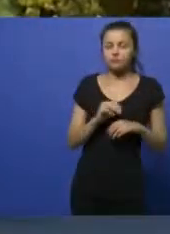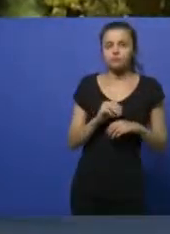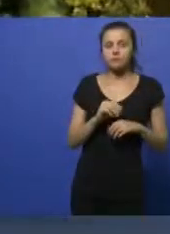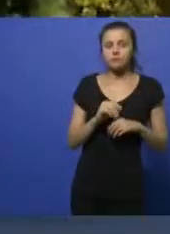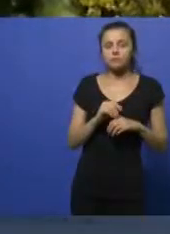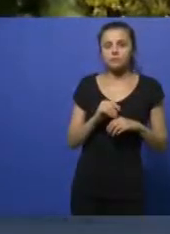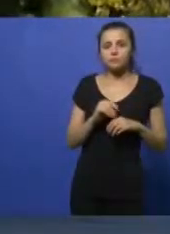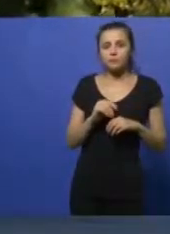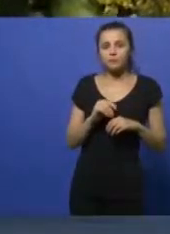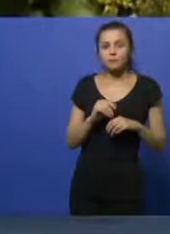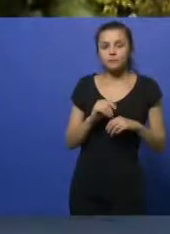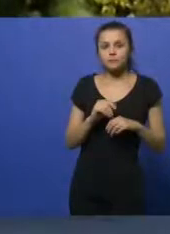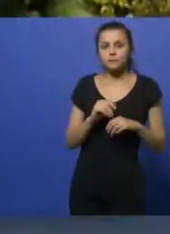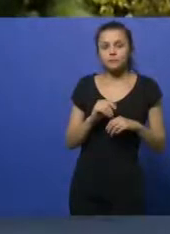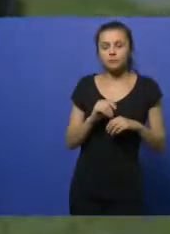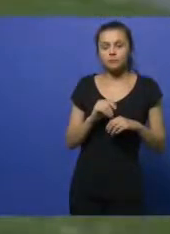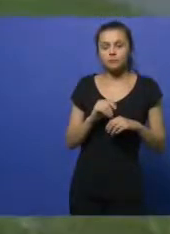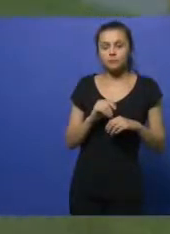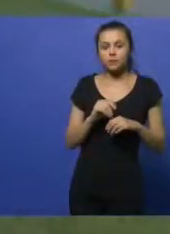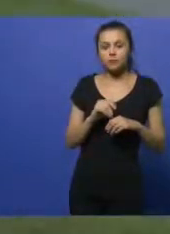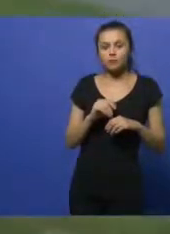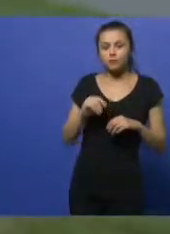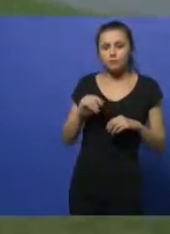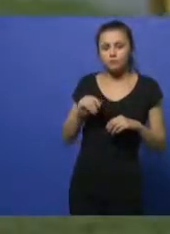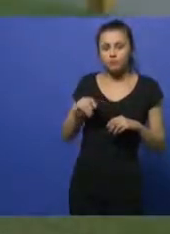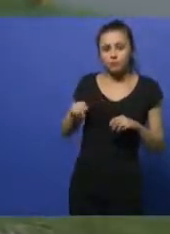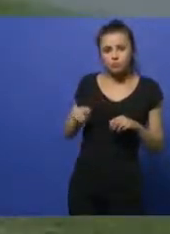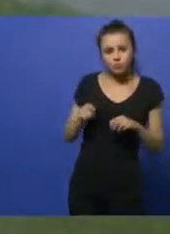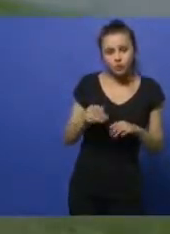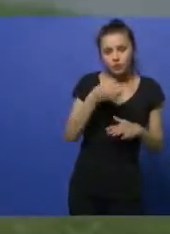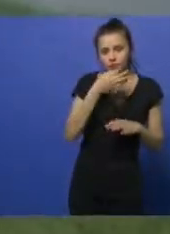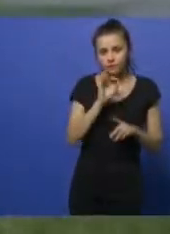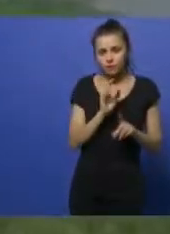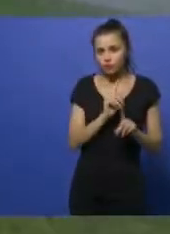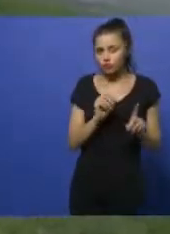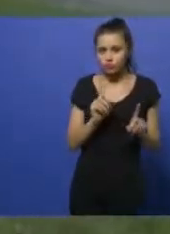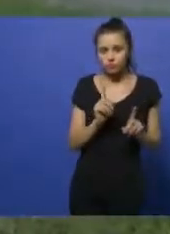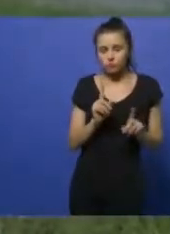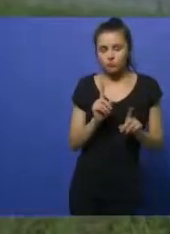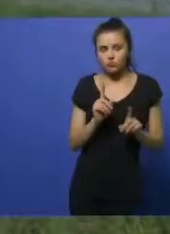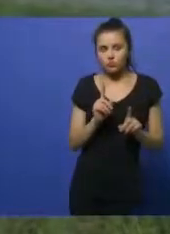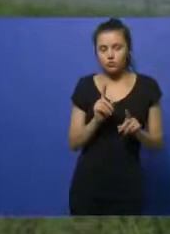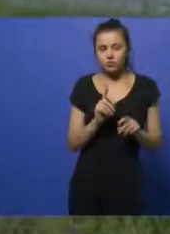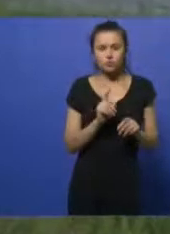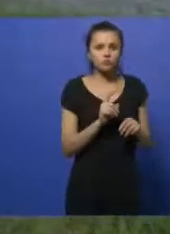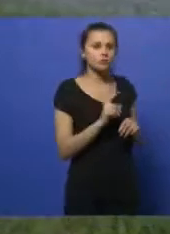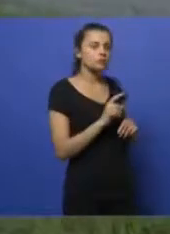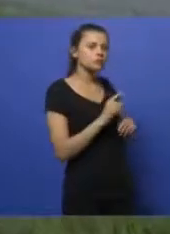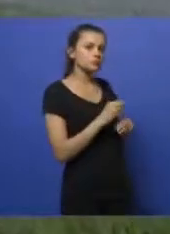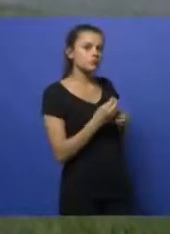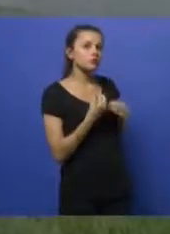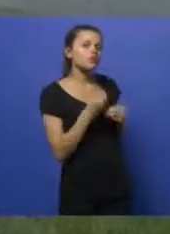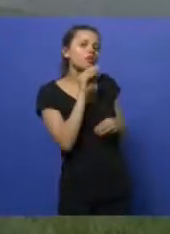política un poco más agresiva de venta, así que bueno, ahí estamos. ¿Cómo han tomado ustedes